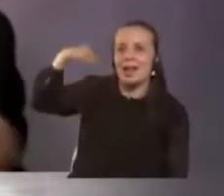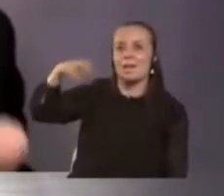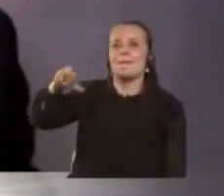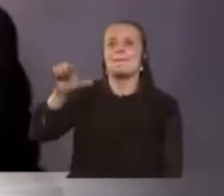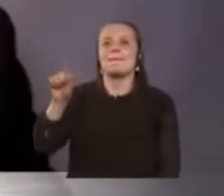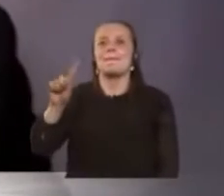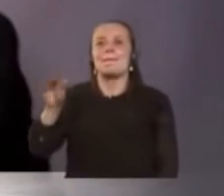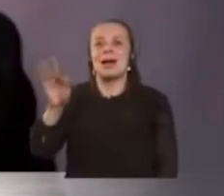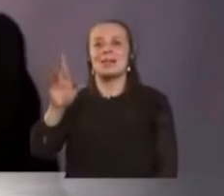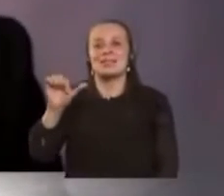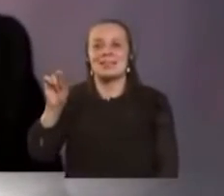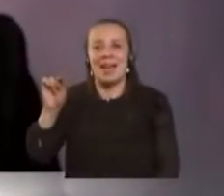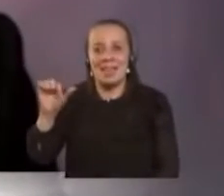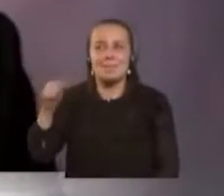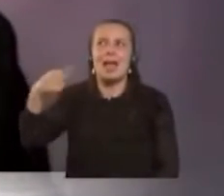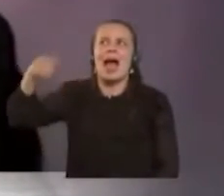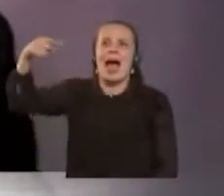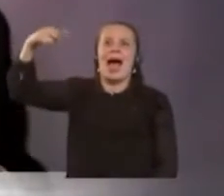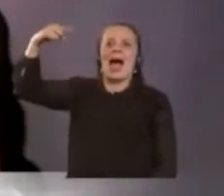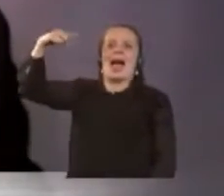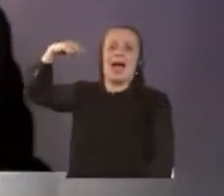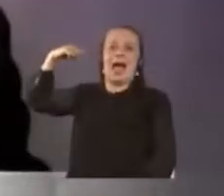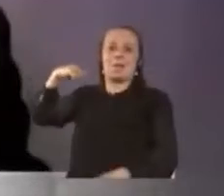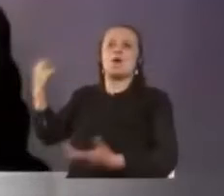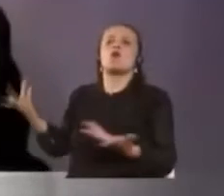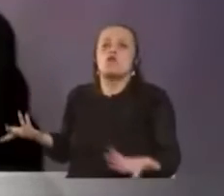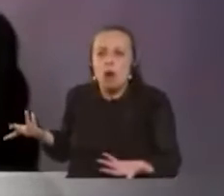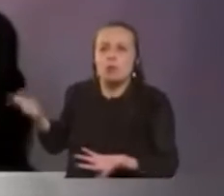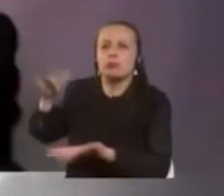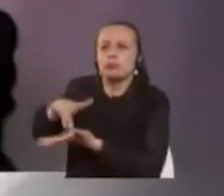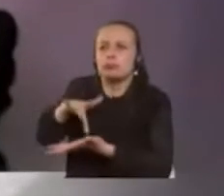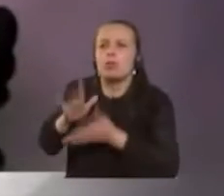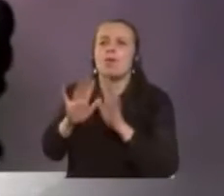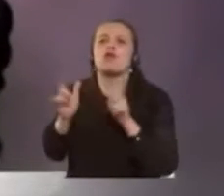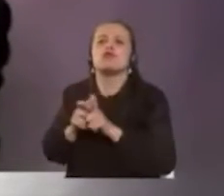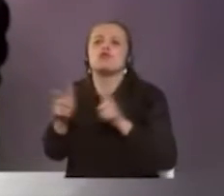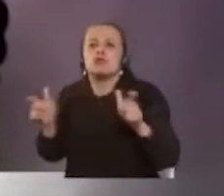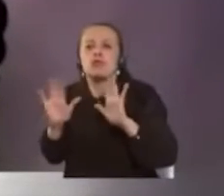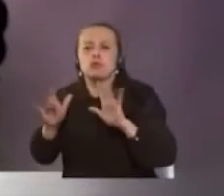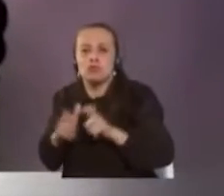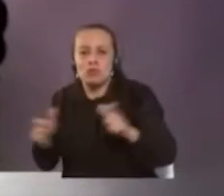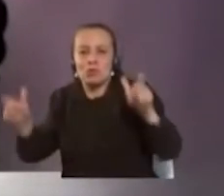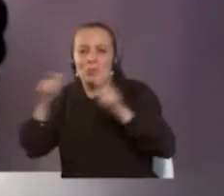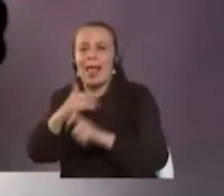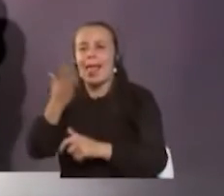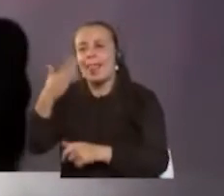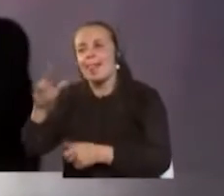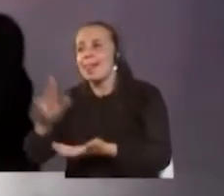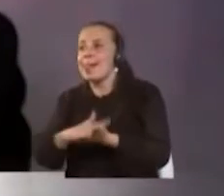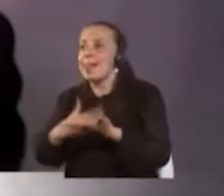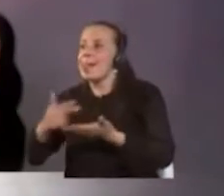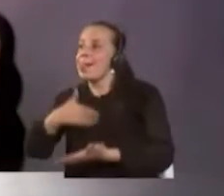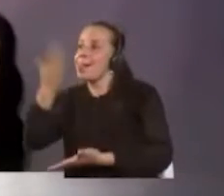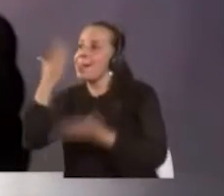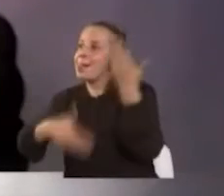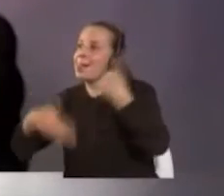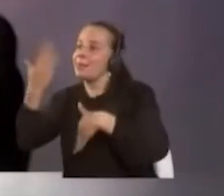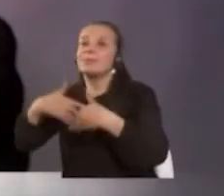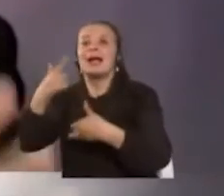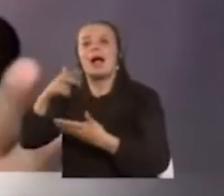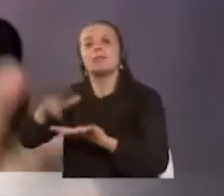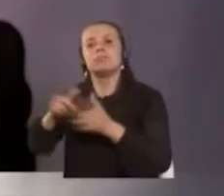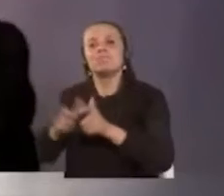llega a la presidencia de la República, montan las mayorías en el Congreso a punta de mermelada, y esas mayorías